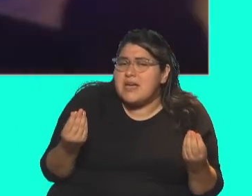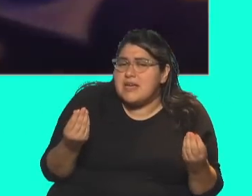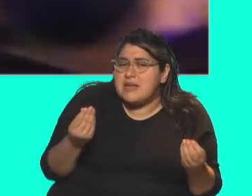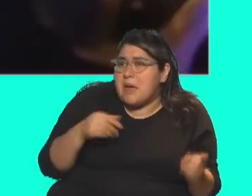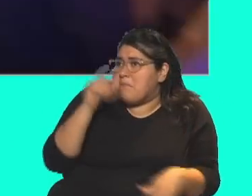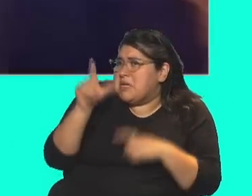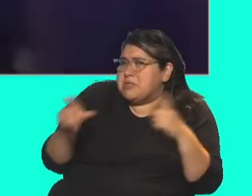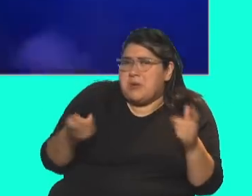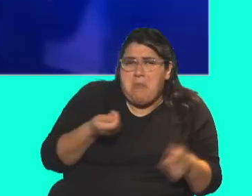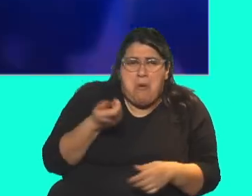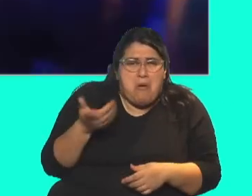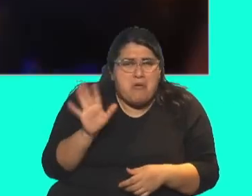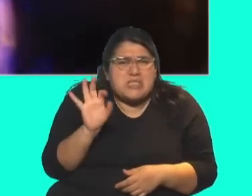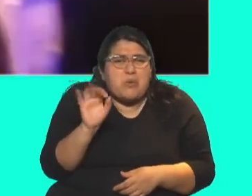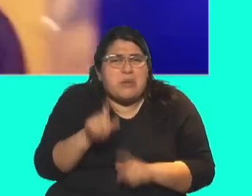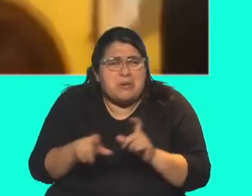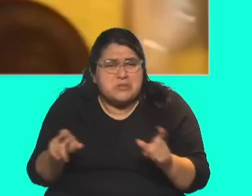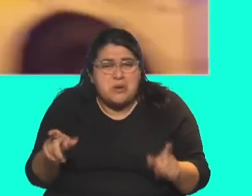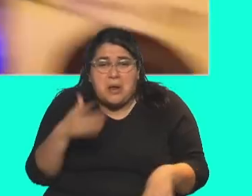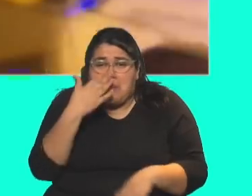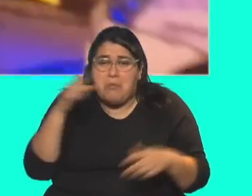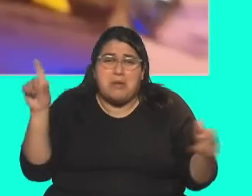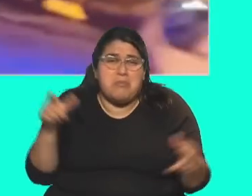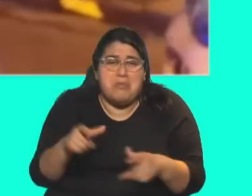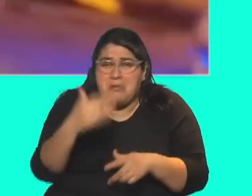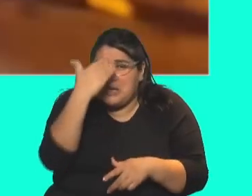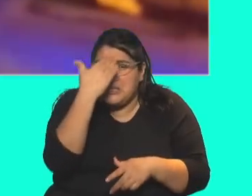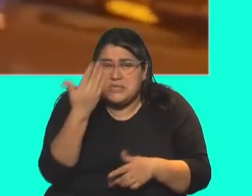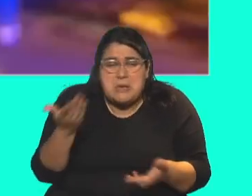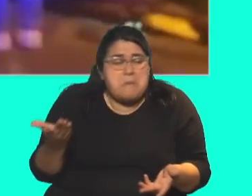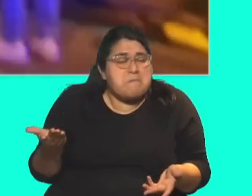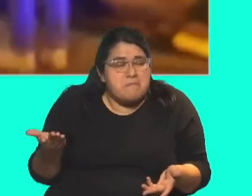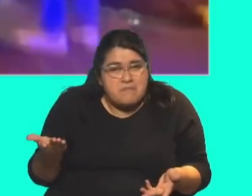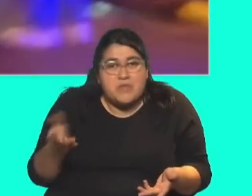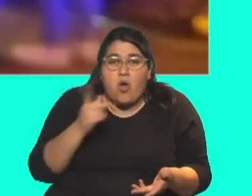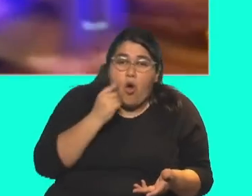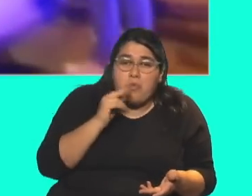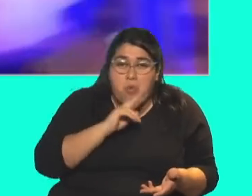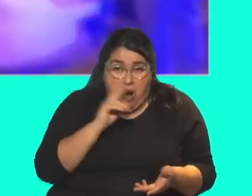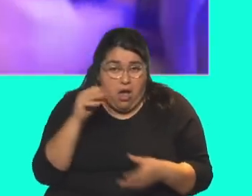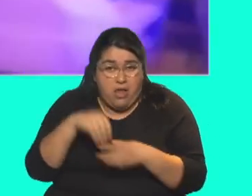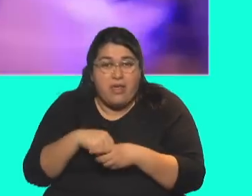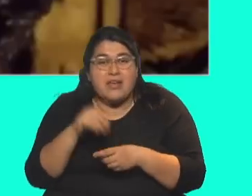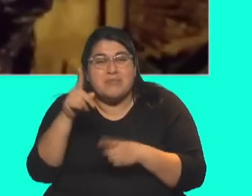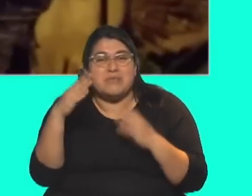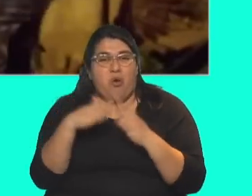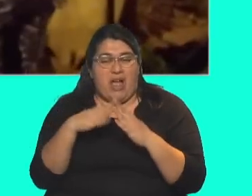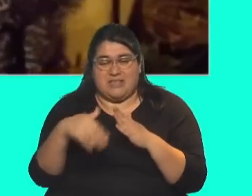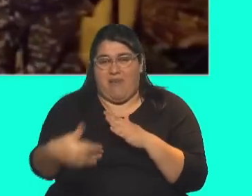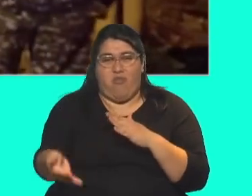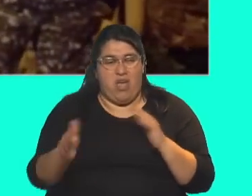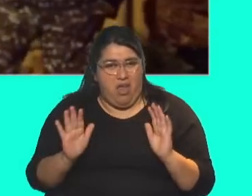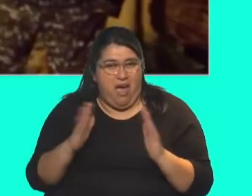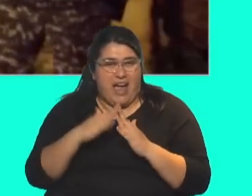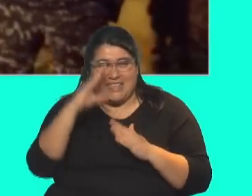50 personas y después quedaron 15 muchachos y muchachas en la casa de crear una columna